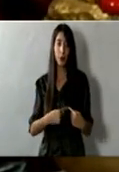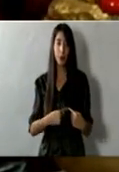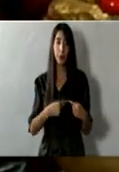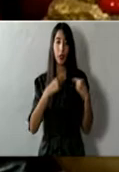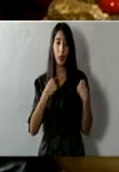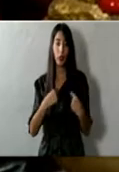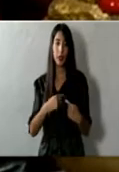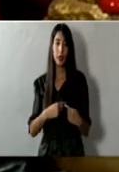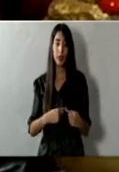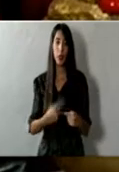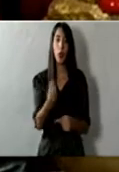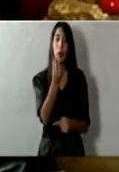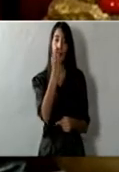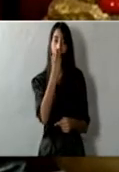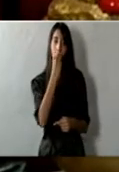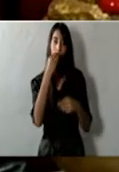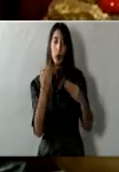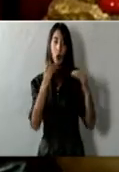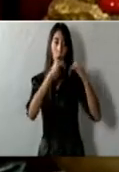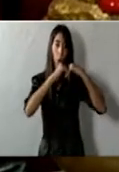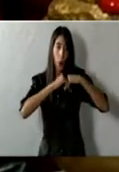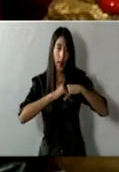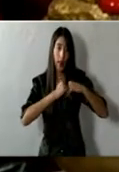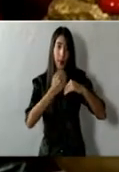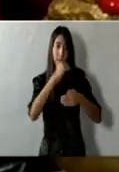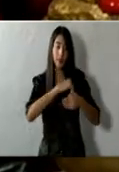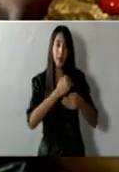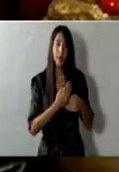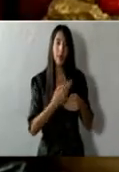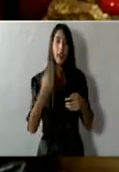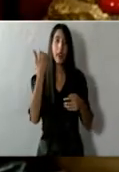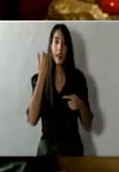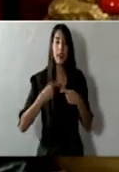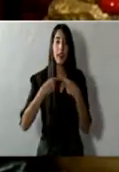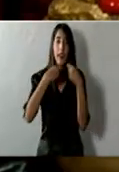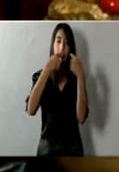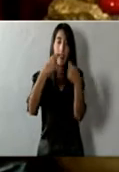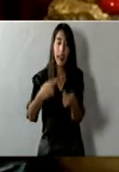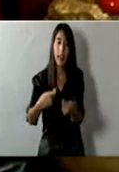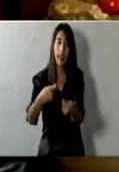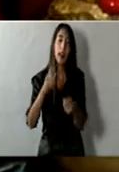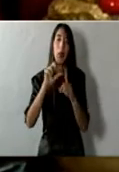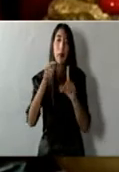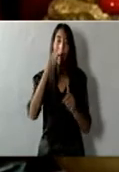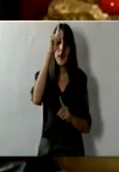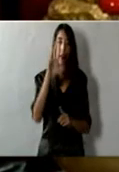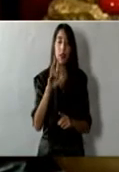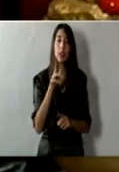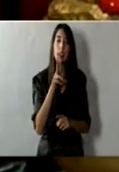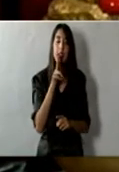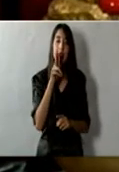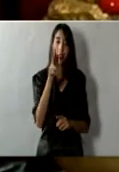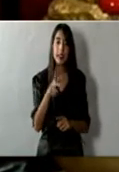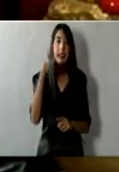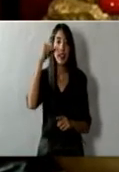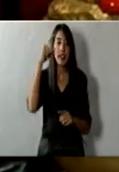guardarlo, nutrirnos, pero también poder darlo, ¿sí? La Biblia dice en Éxodo 23, 25